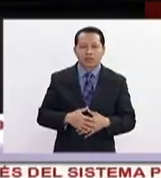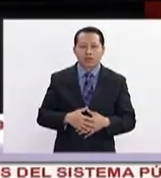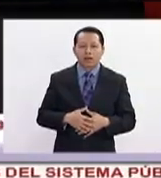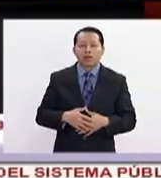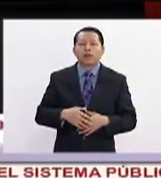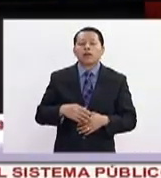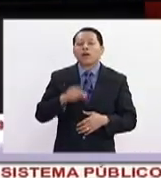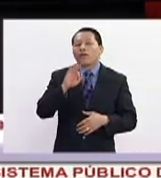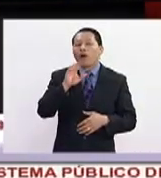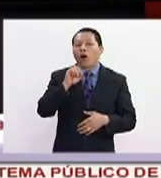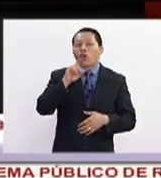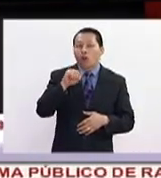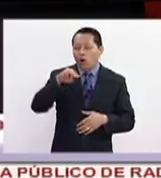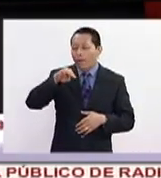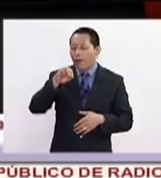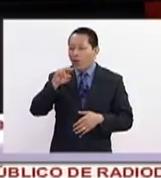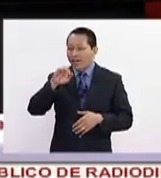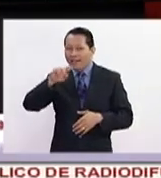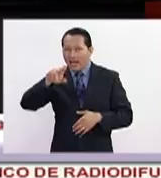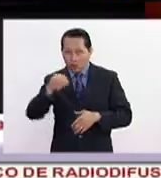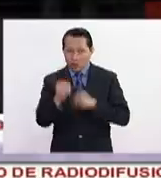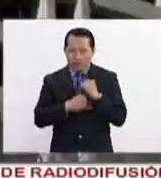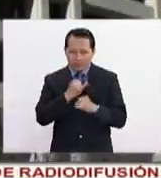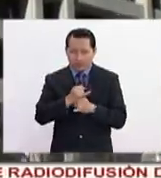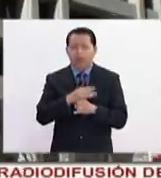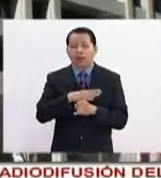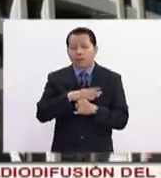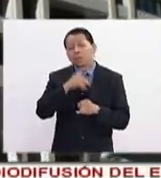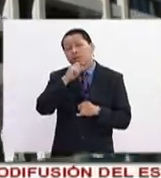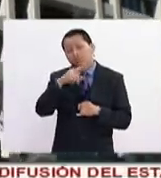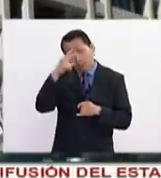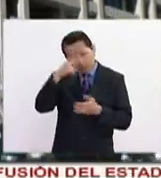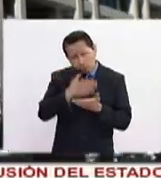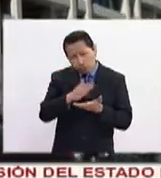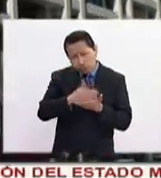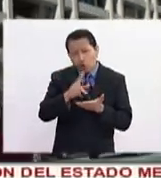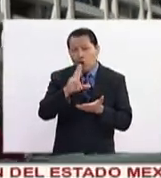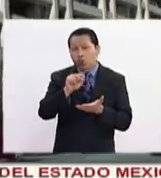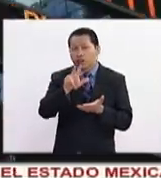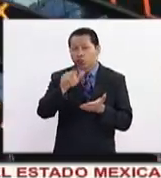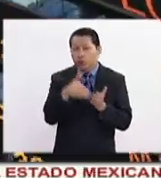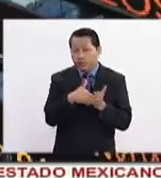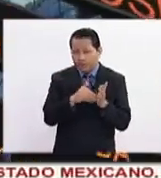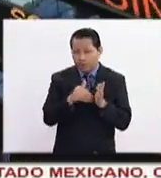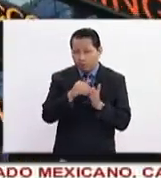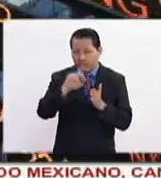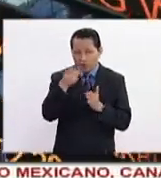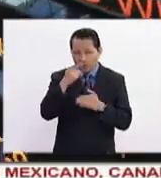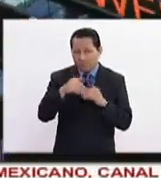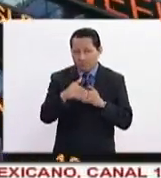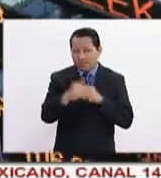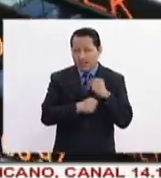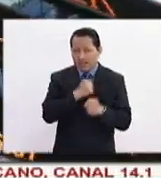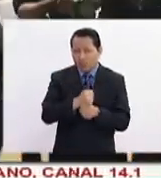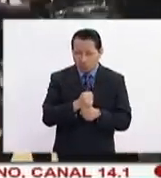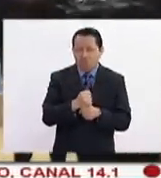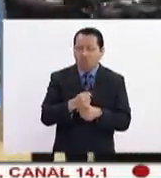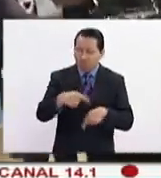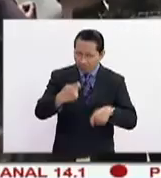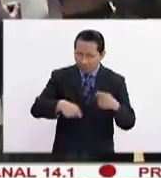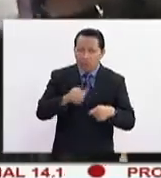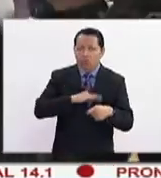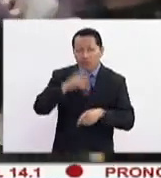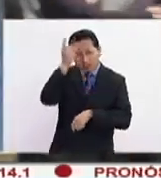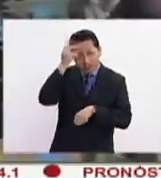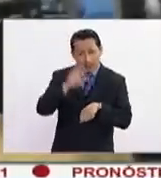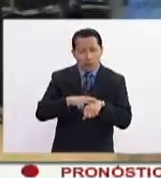El Fondo Monetario Internacional renovó una línea de crédito flexible con México por 88 mil millones de dólares para los próximos años. La